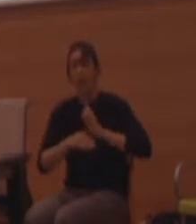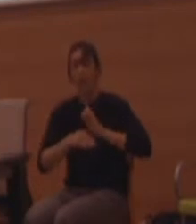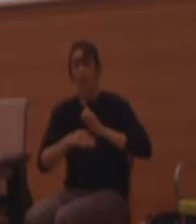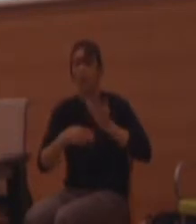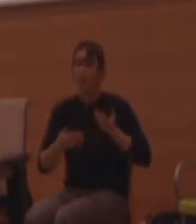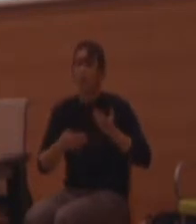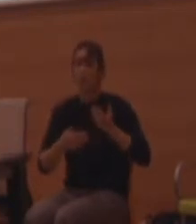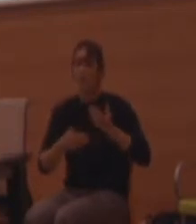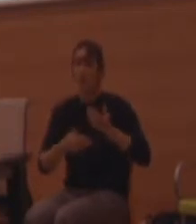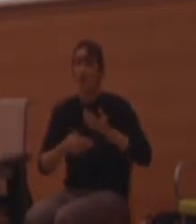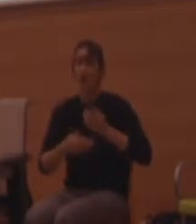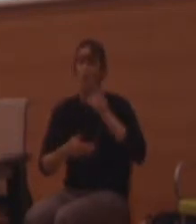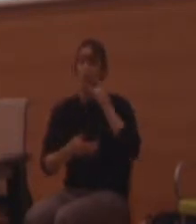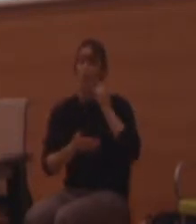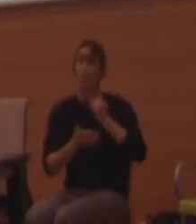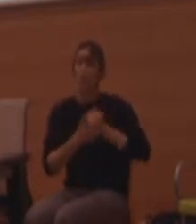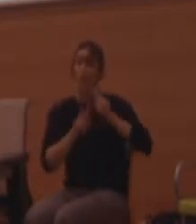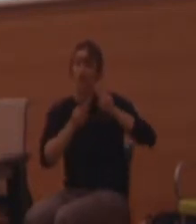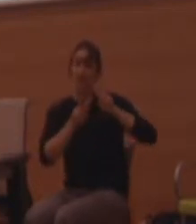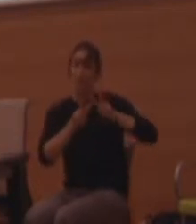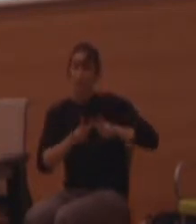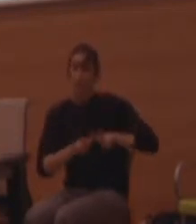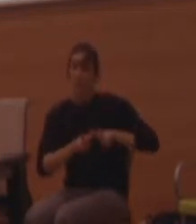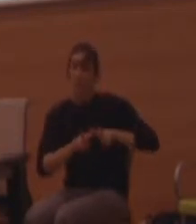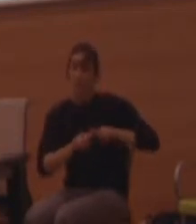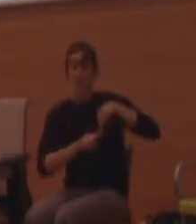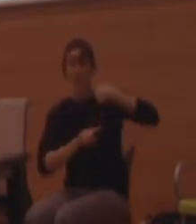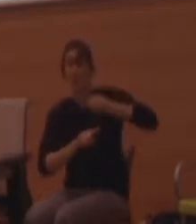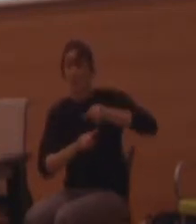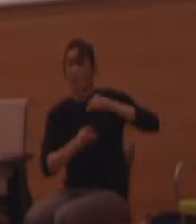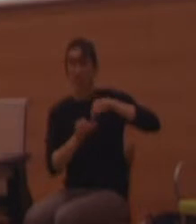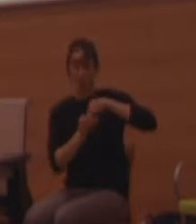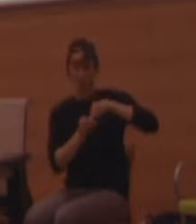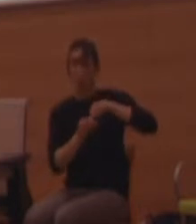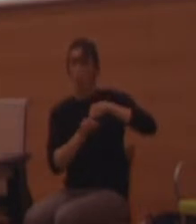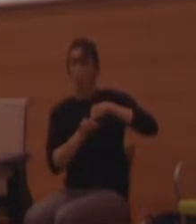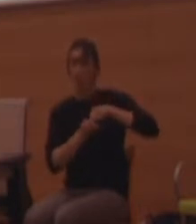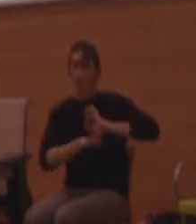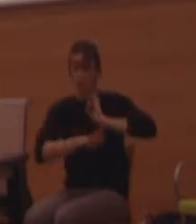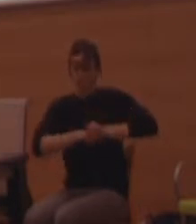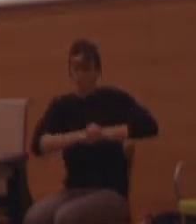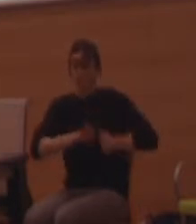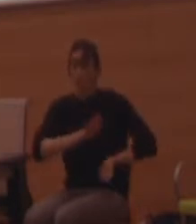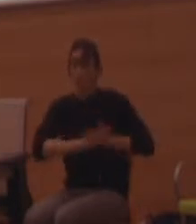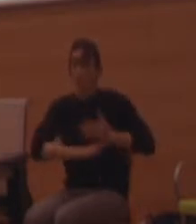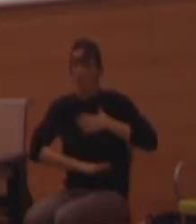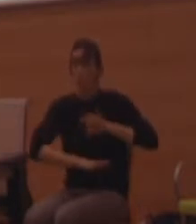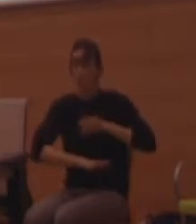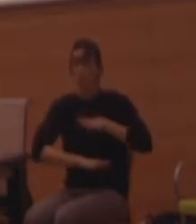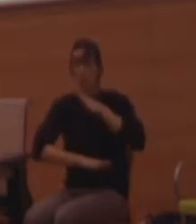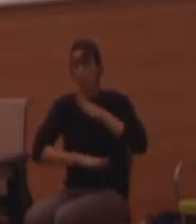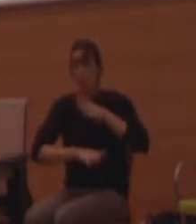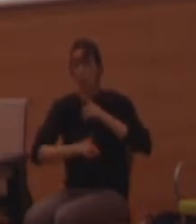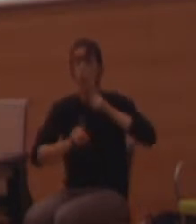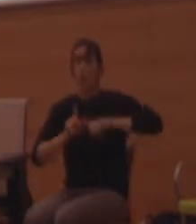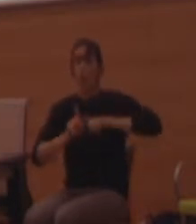tú, al hacer la exploración, algún tipo de úlcera al utilizar este aparato. Por eso lo que más utilizamos son